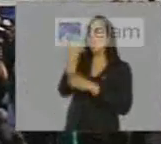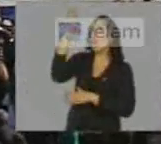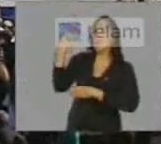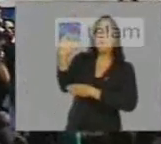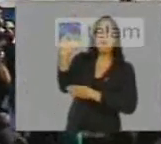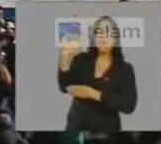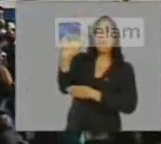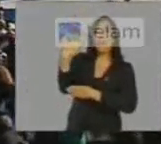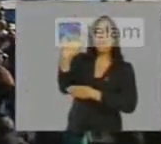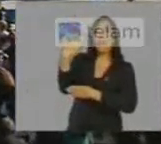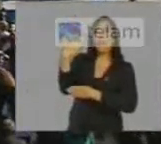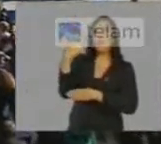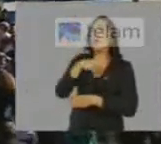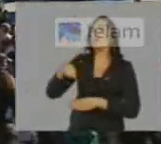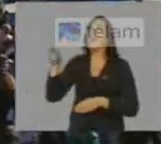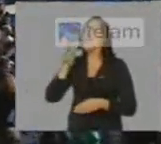contestaron.